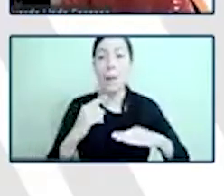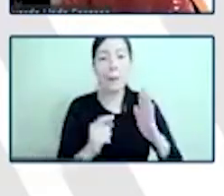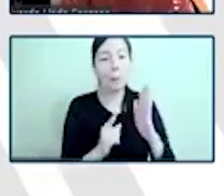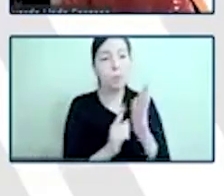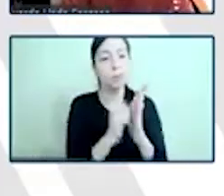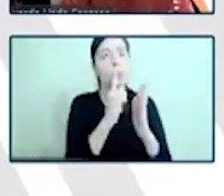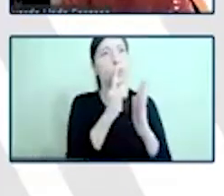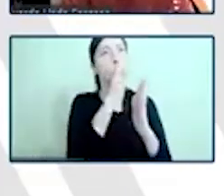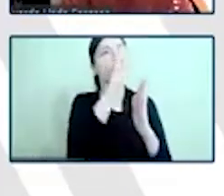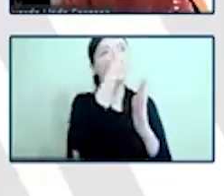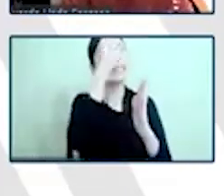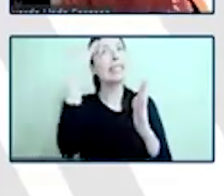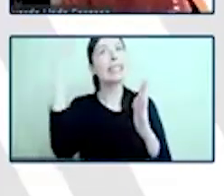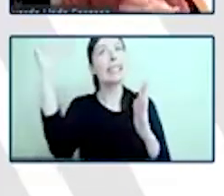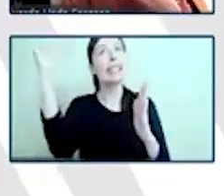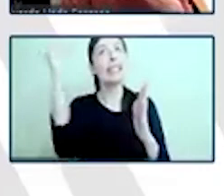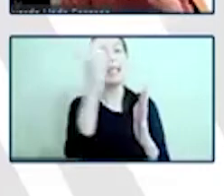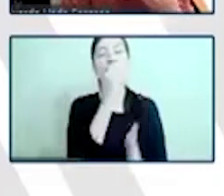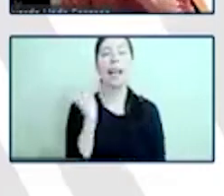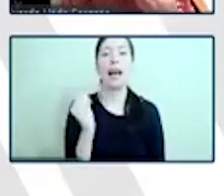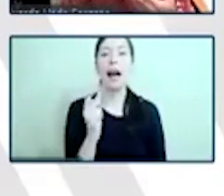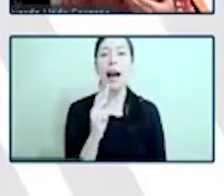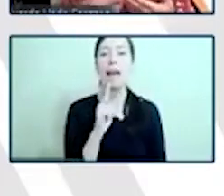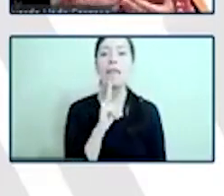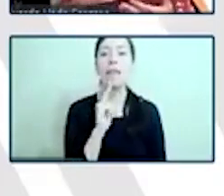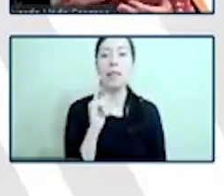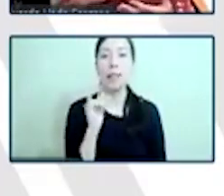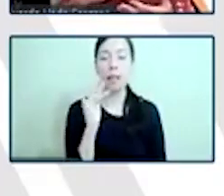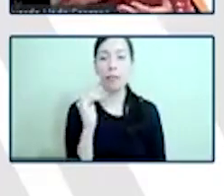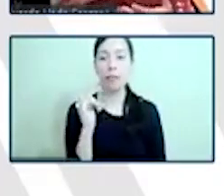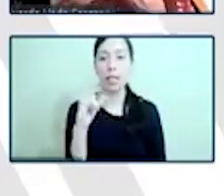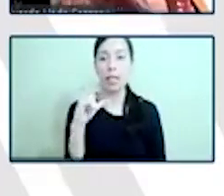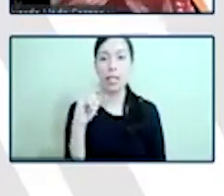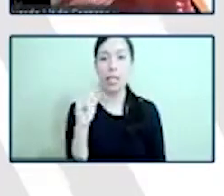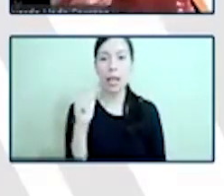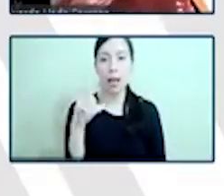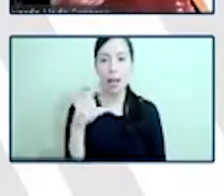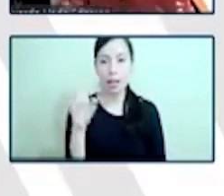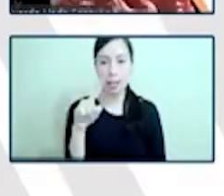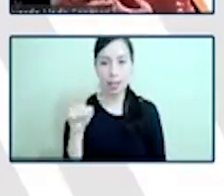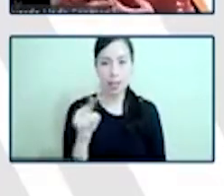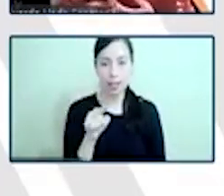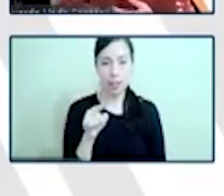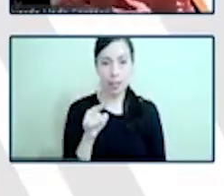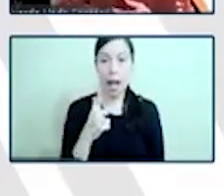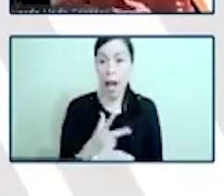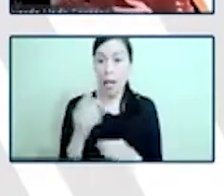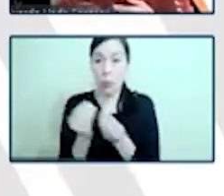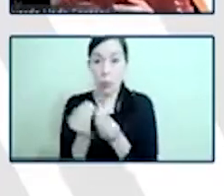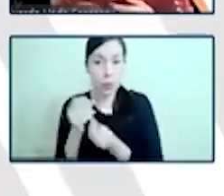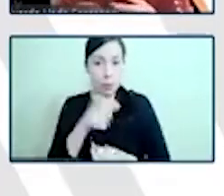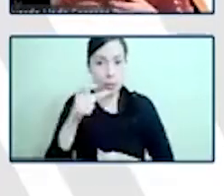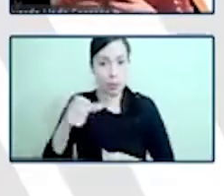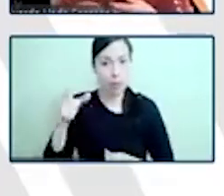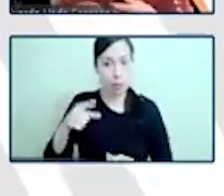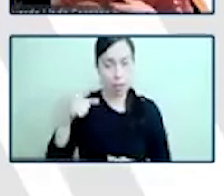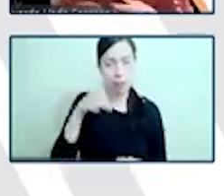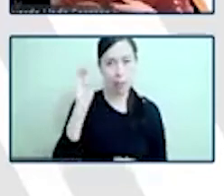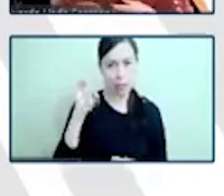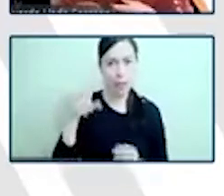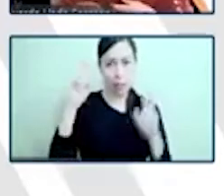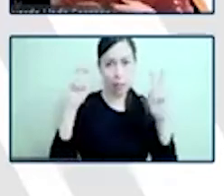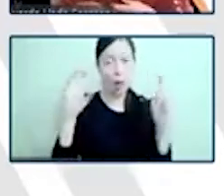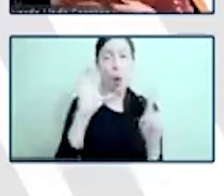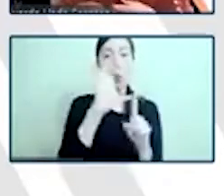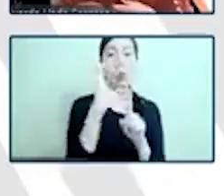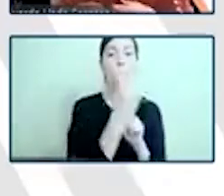satélites artificiales. Y acá es donde hay muchas personas que tienen nociones de cultura general respecto a cuáles fueron